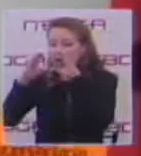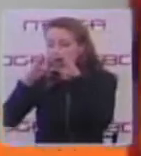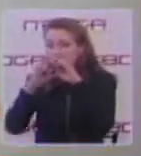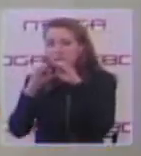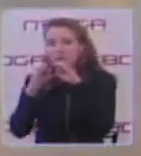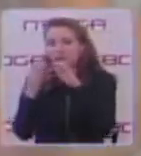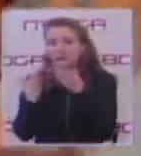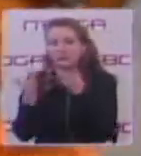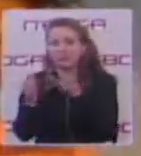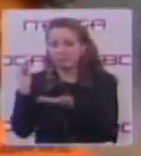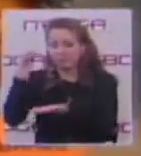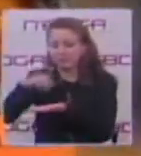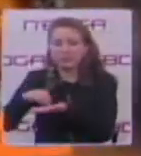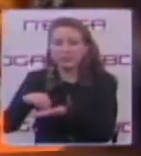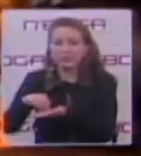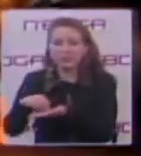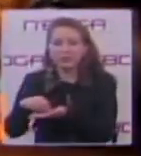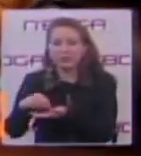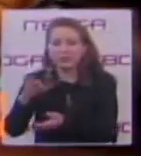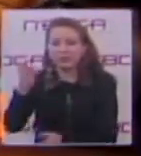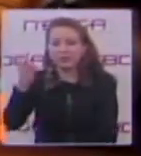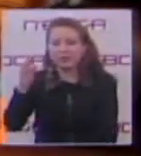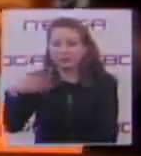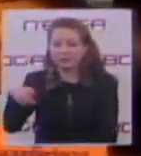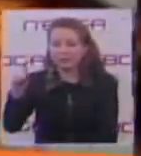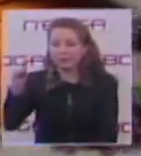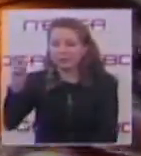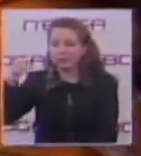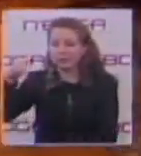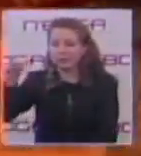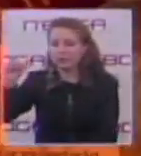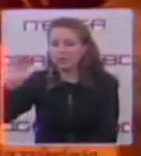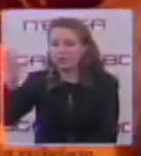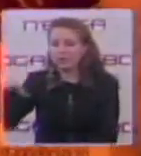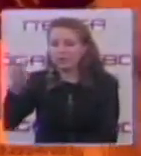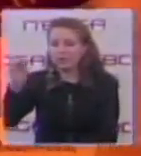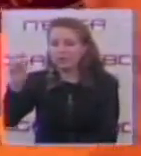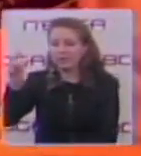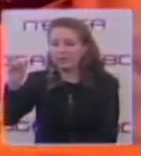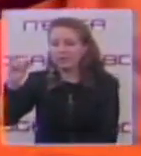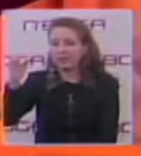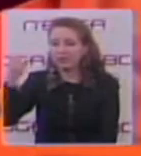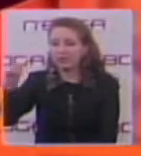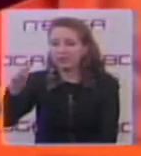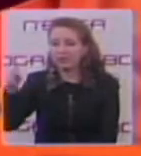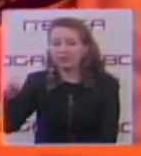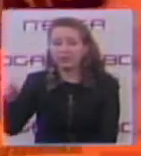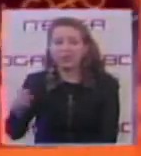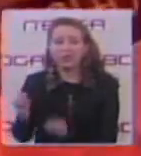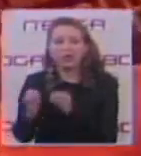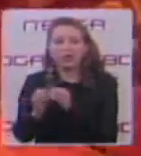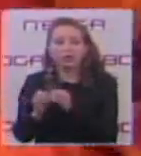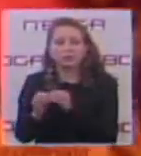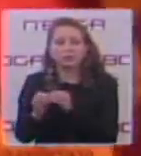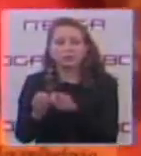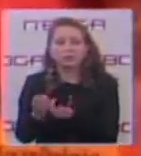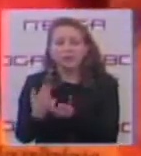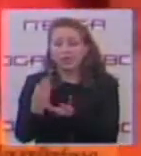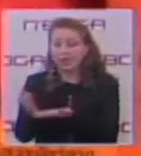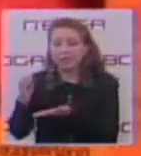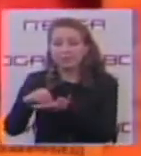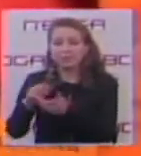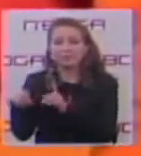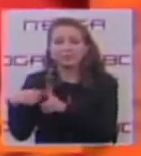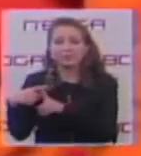hemos incorporado el Doña Félix, por ejemplo, que es el steak sándwich con el toque mexicano, que, y